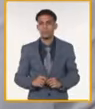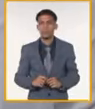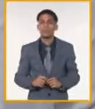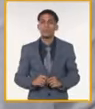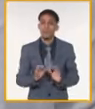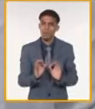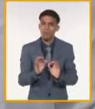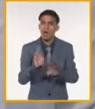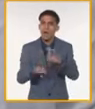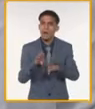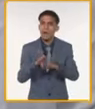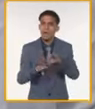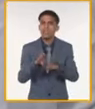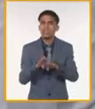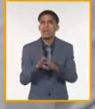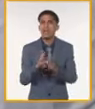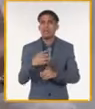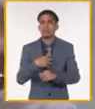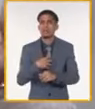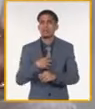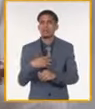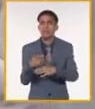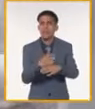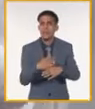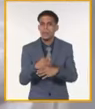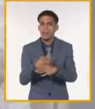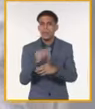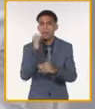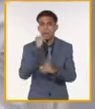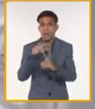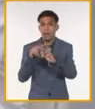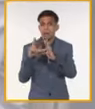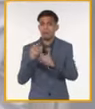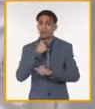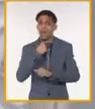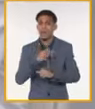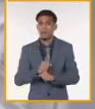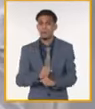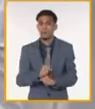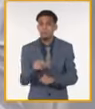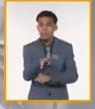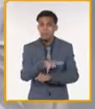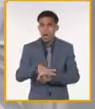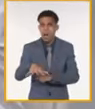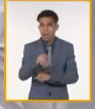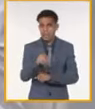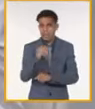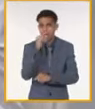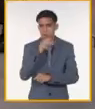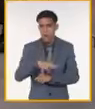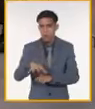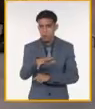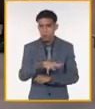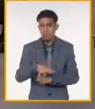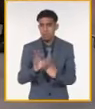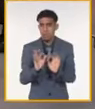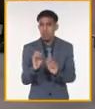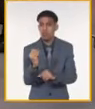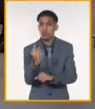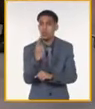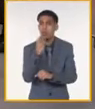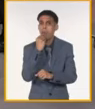entre los recursos y y los resultad que genera por ejemplo una unidad empresarial de base que por sí mismo y por su gestión